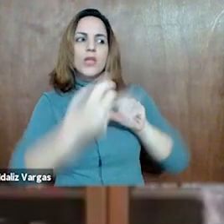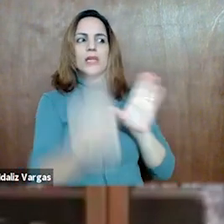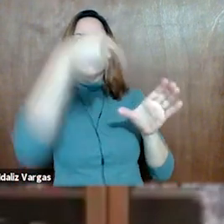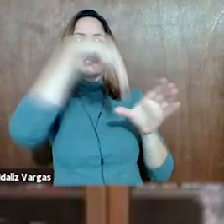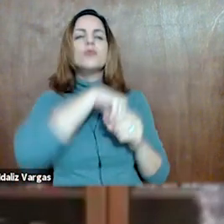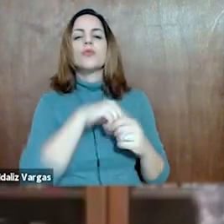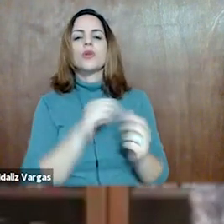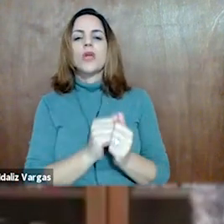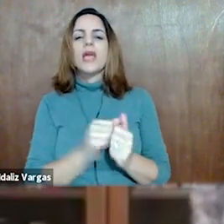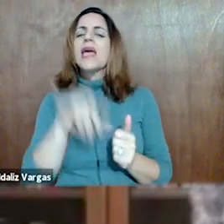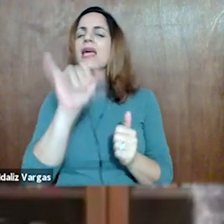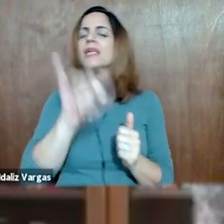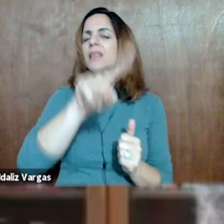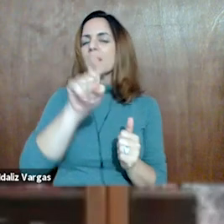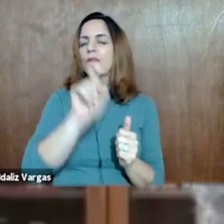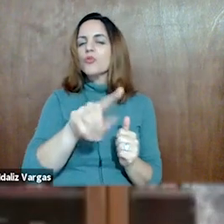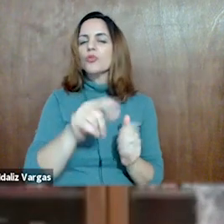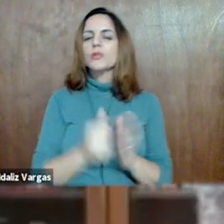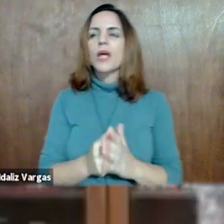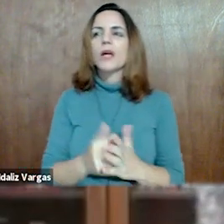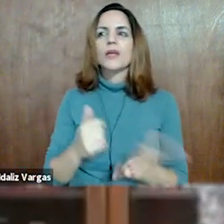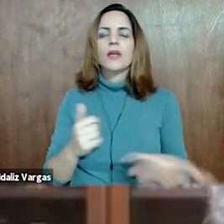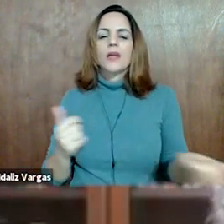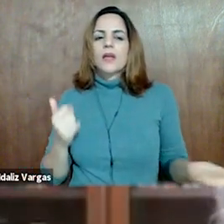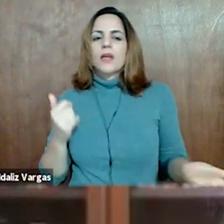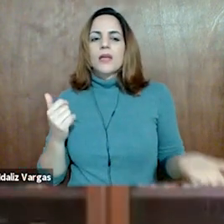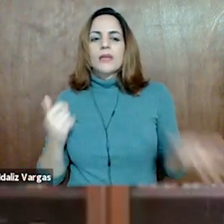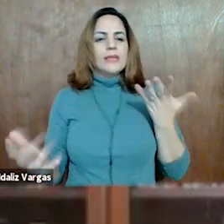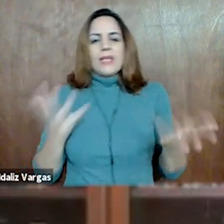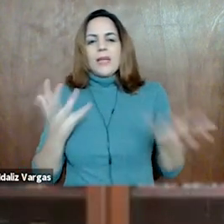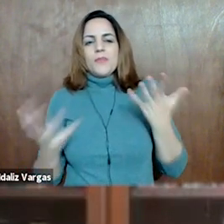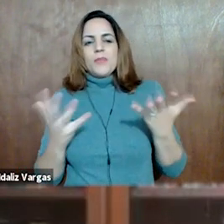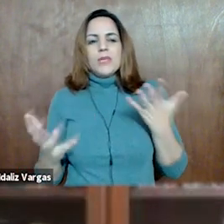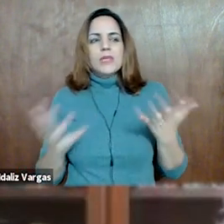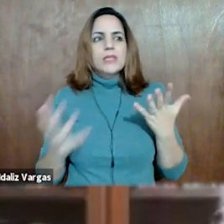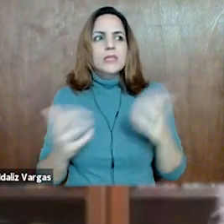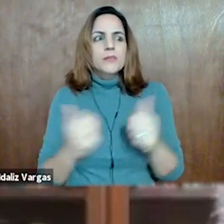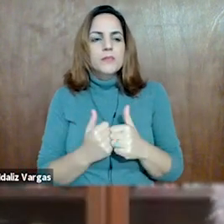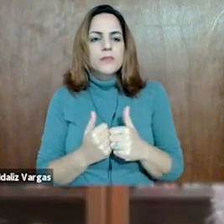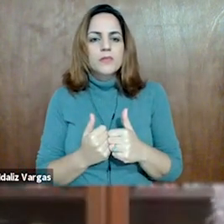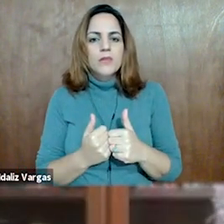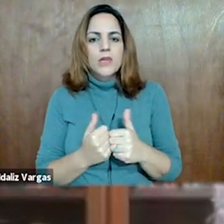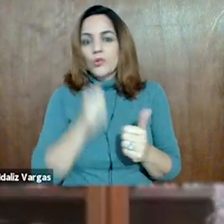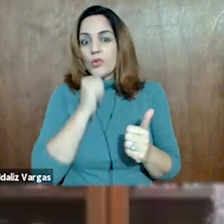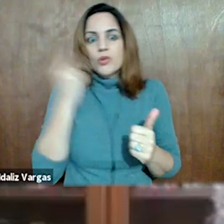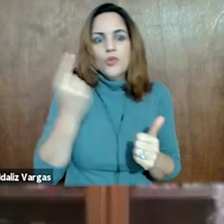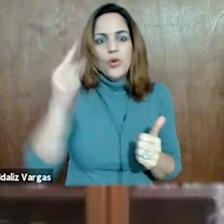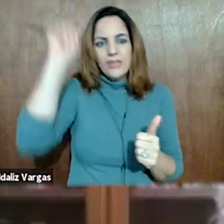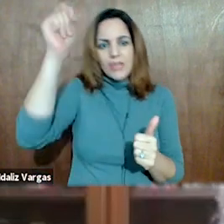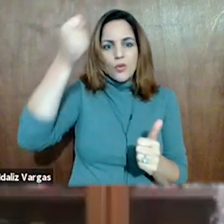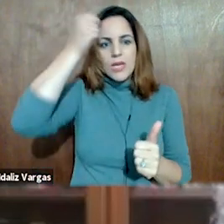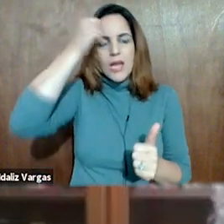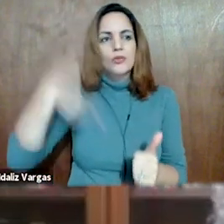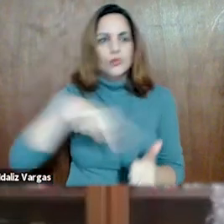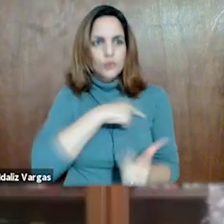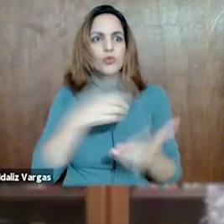Yo me voy a llevar la pregunta porque quizá lo que nos están es emplazando ya de que no solamente sea la teoría, sino que también sea la práctica y que hagamos